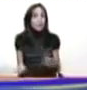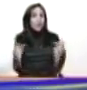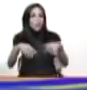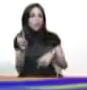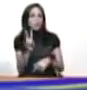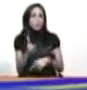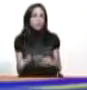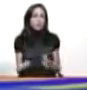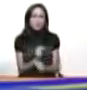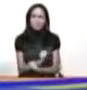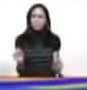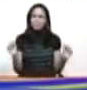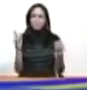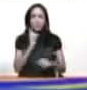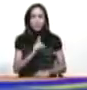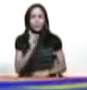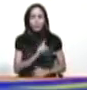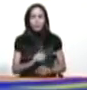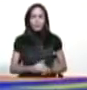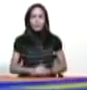Venezuela.